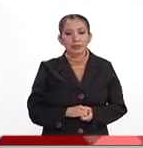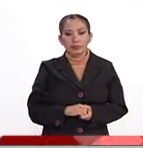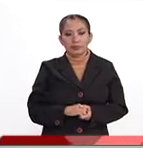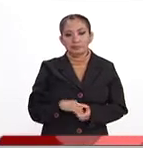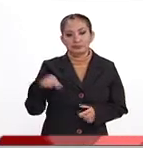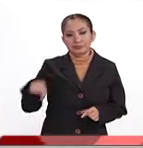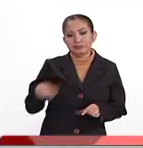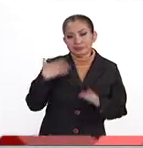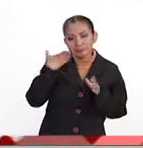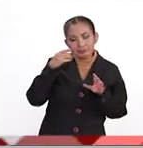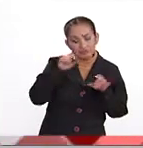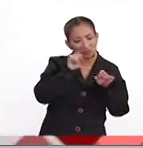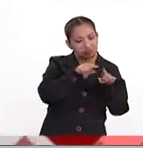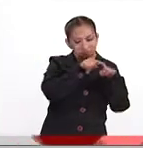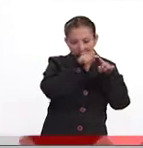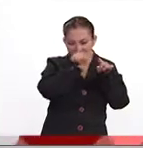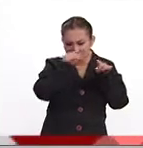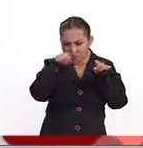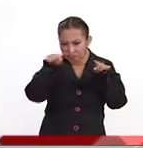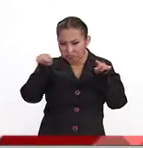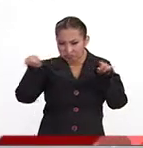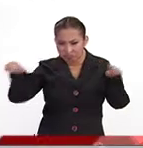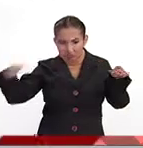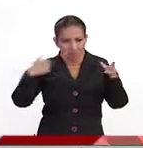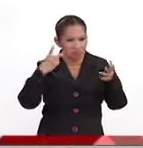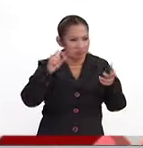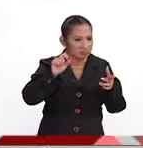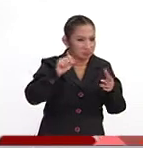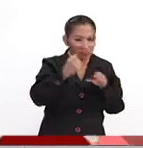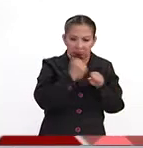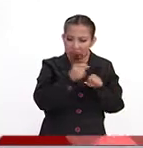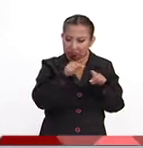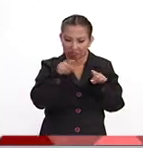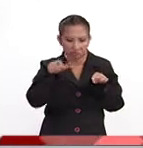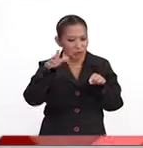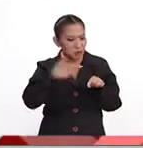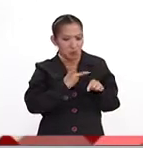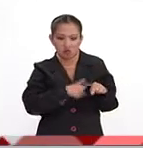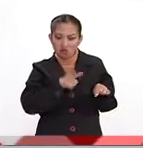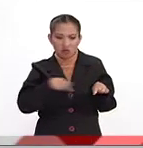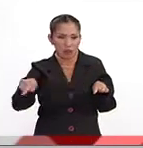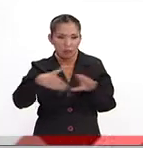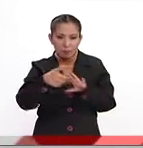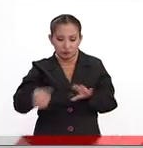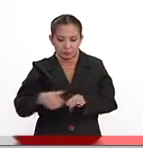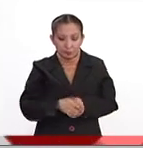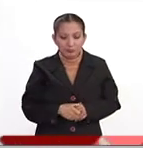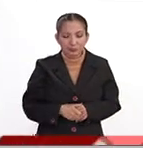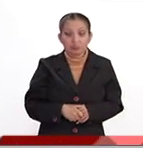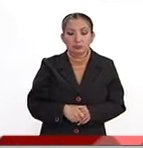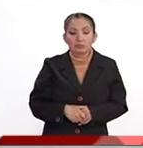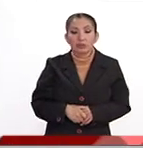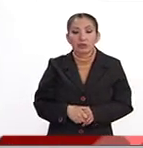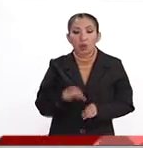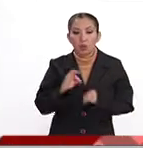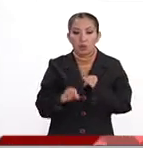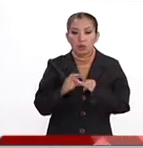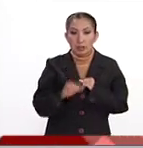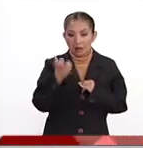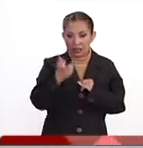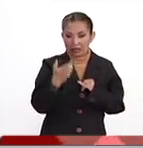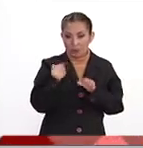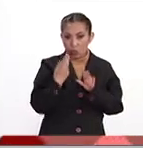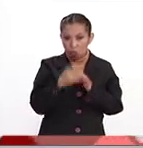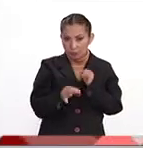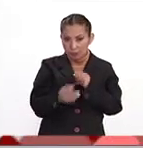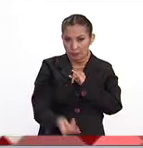decir, se mueve en los mismos niveles durante estos últimos 20 años. Finalmente, esta es una última